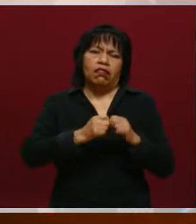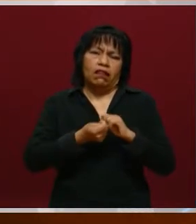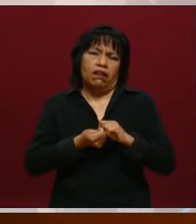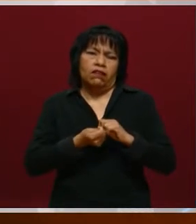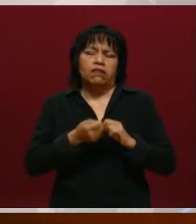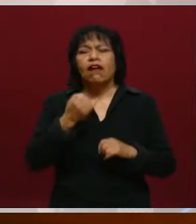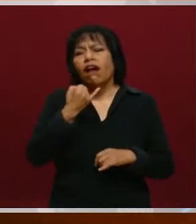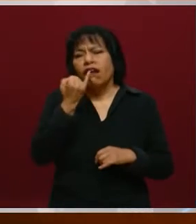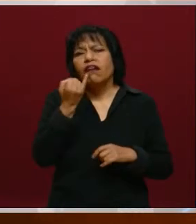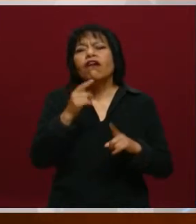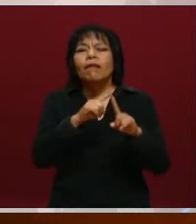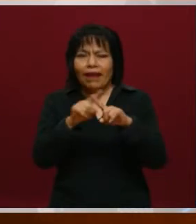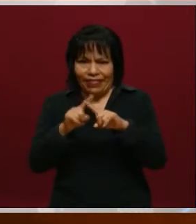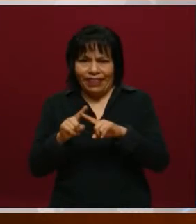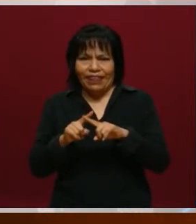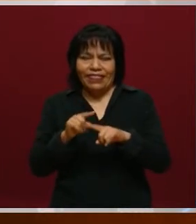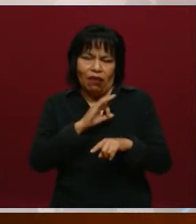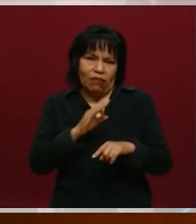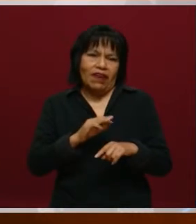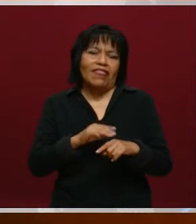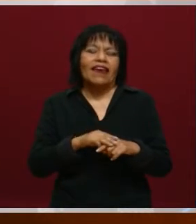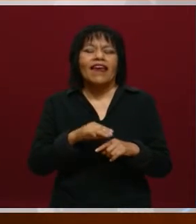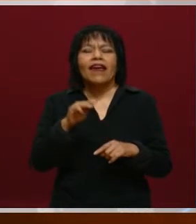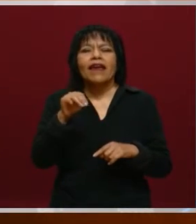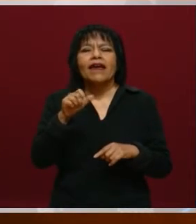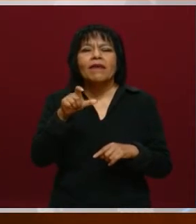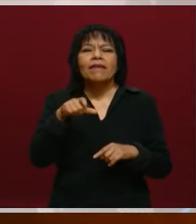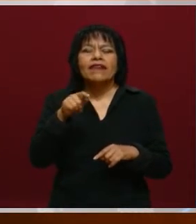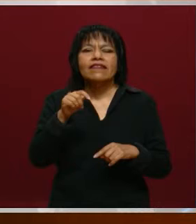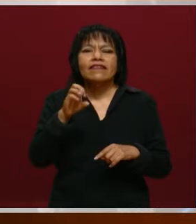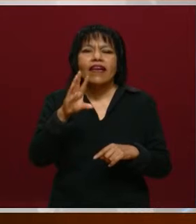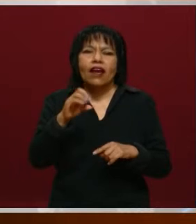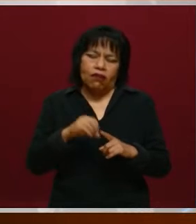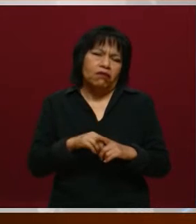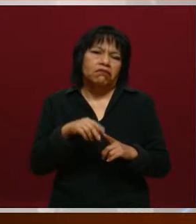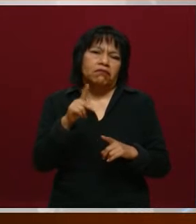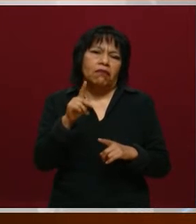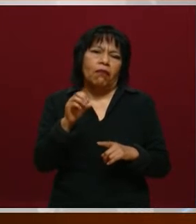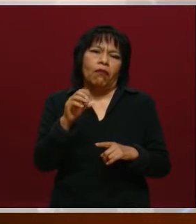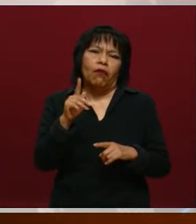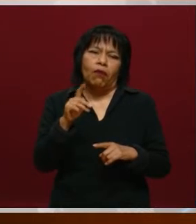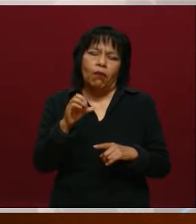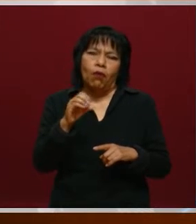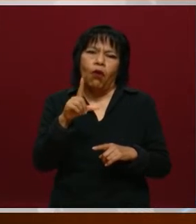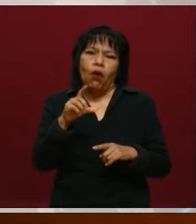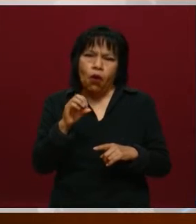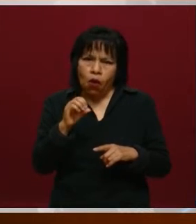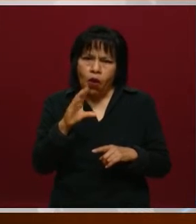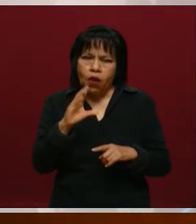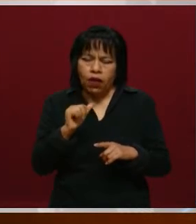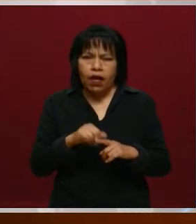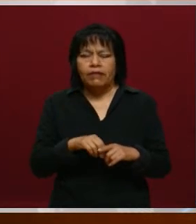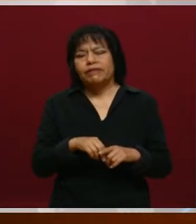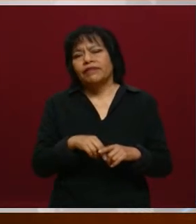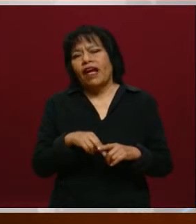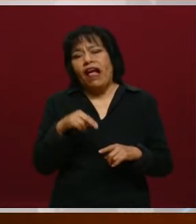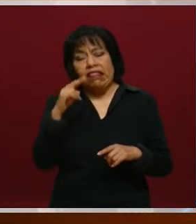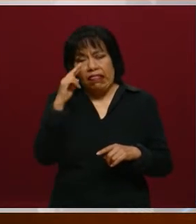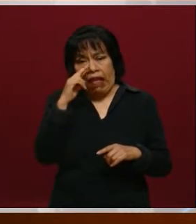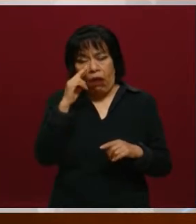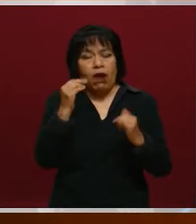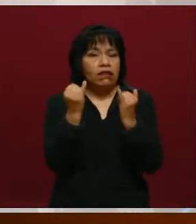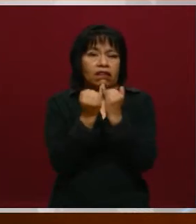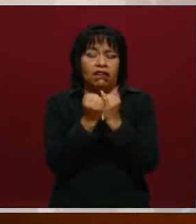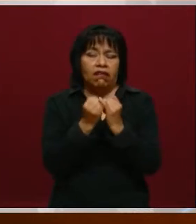lenguas hay algunas en mixteco en popoloca en náhuat este es todo un esfuerzo que se